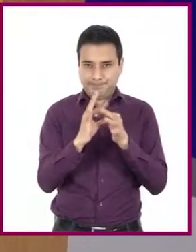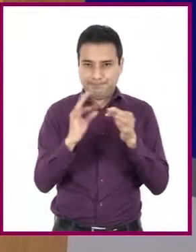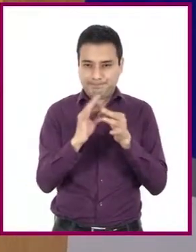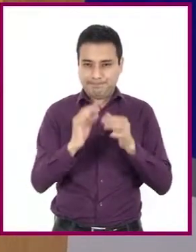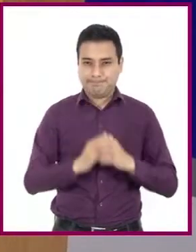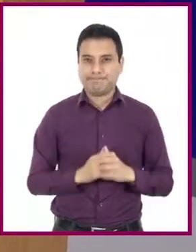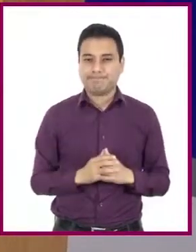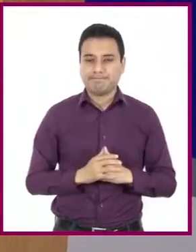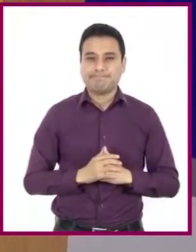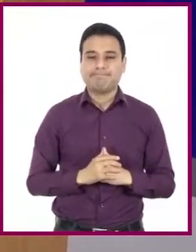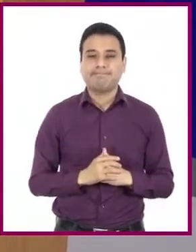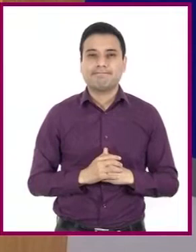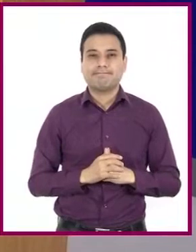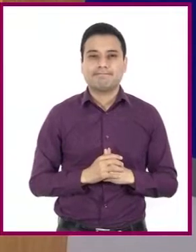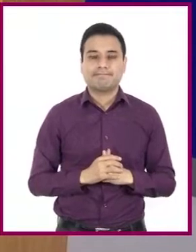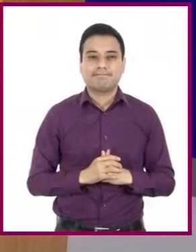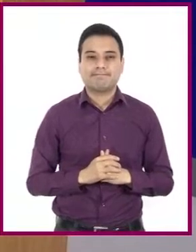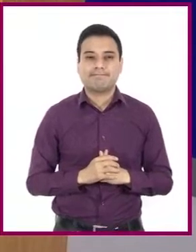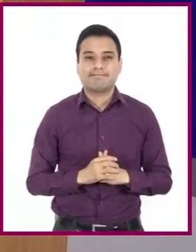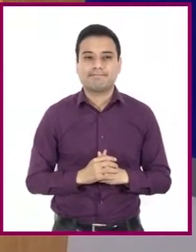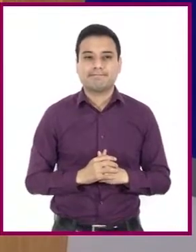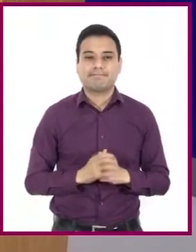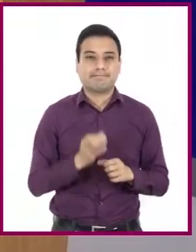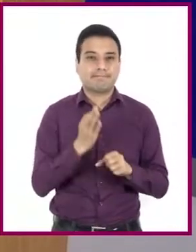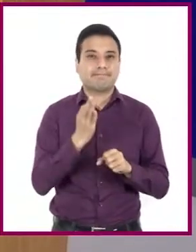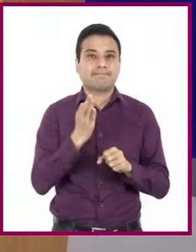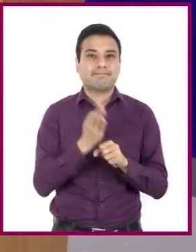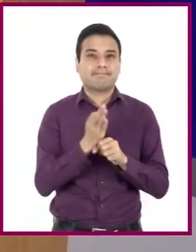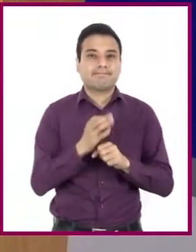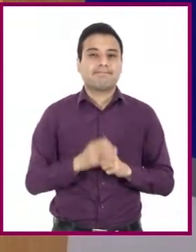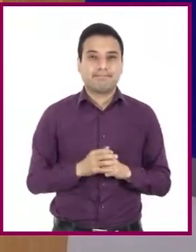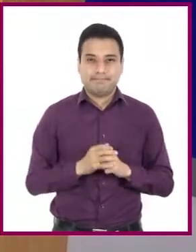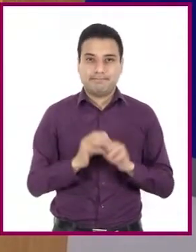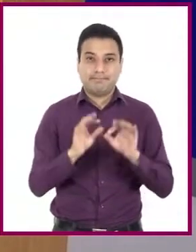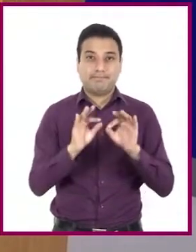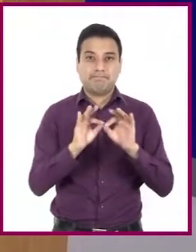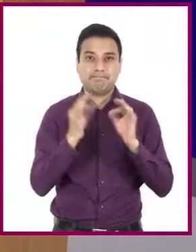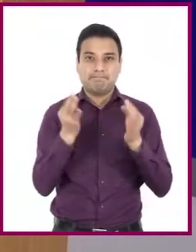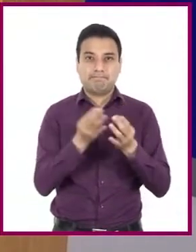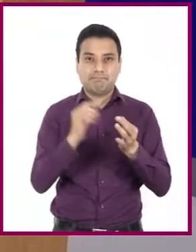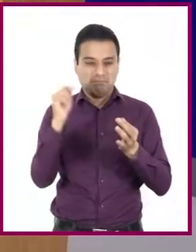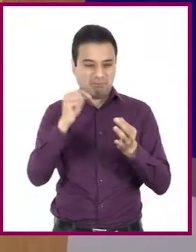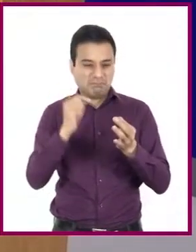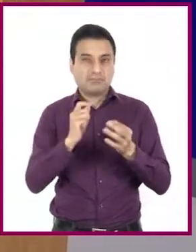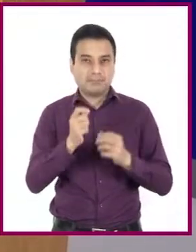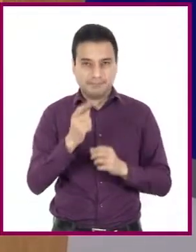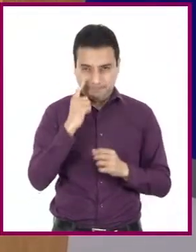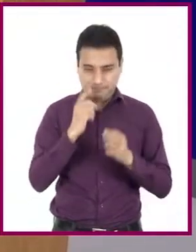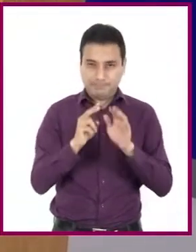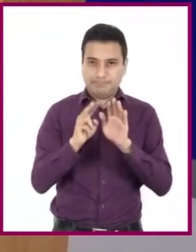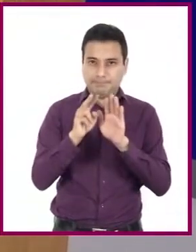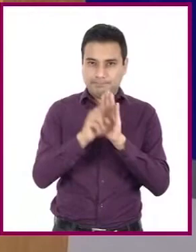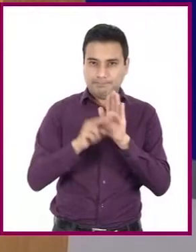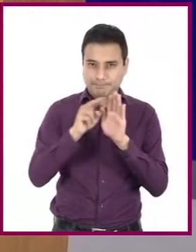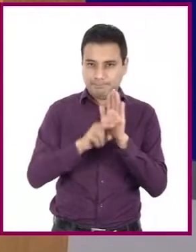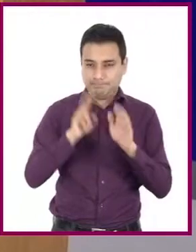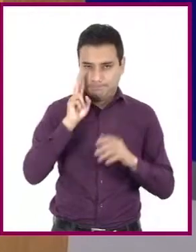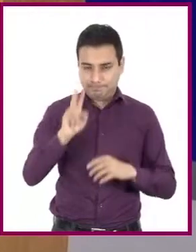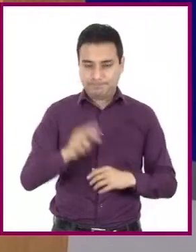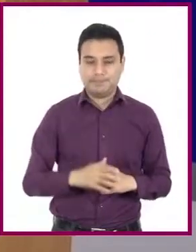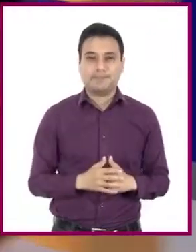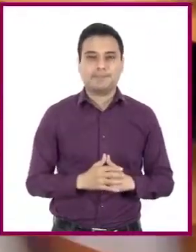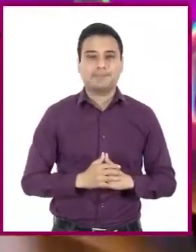las resolveremos y es momento de hablar de forma. Veamos el siguiente video para tenerlo más